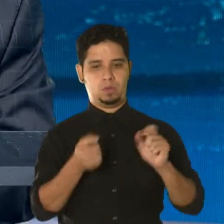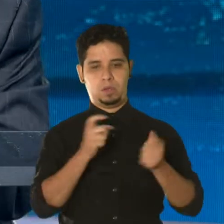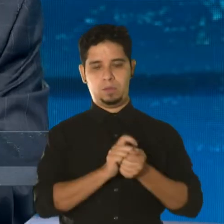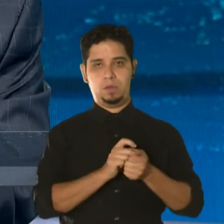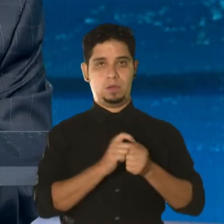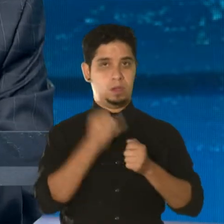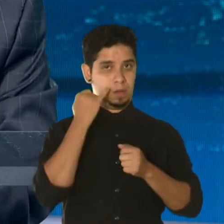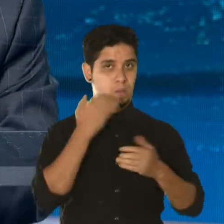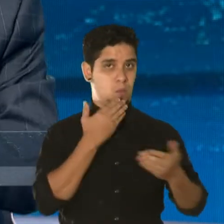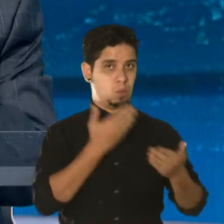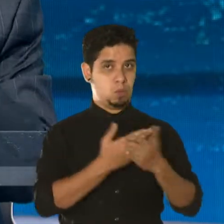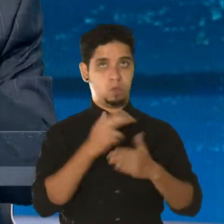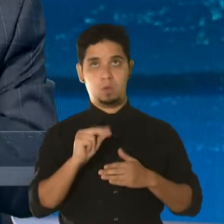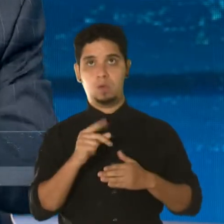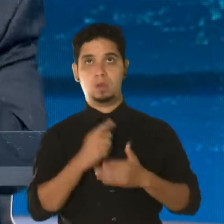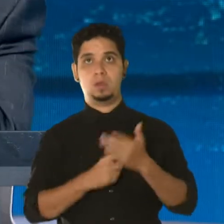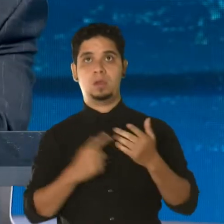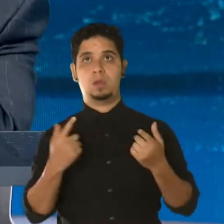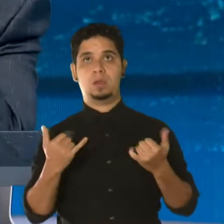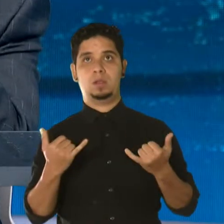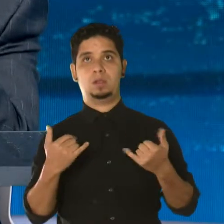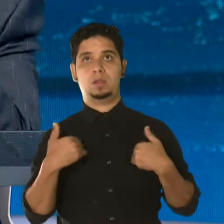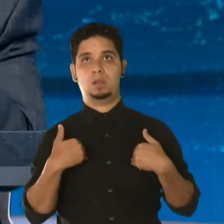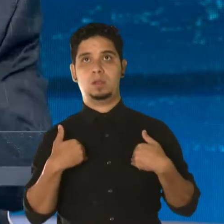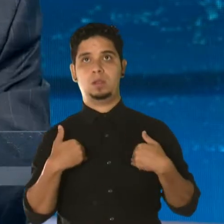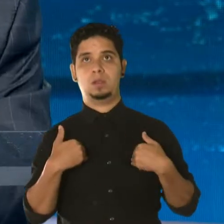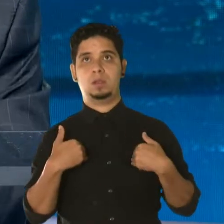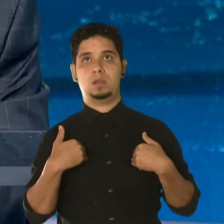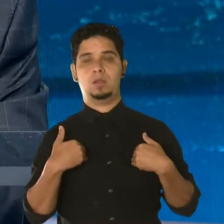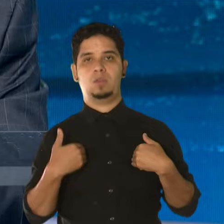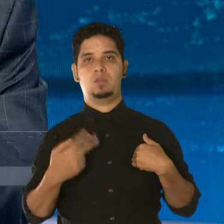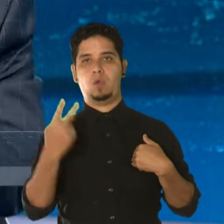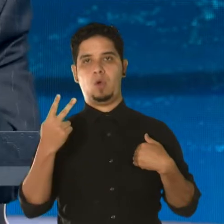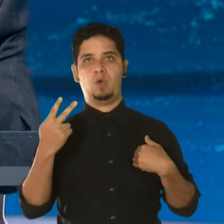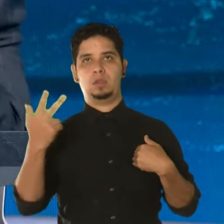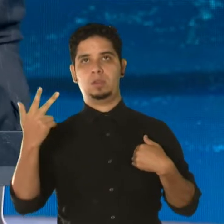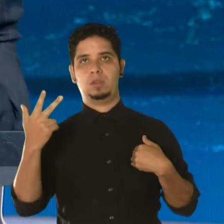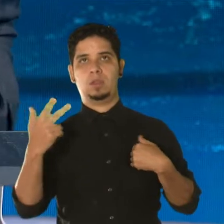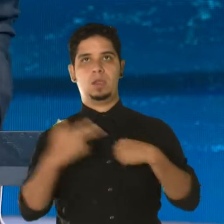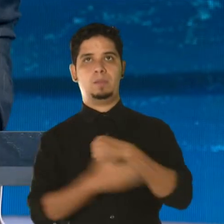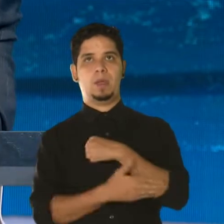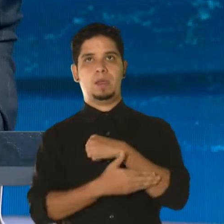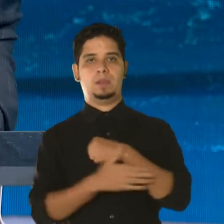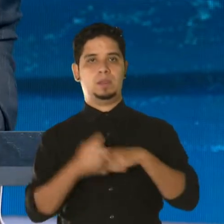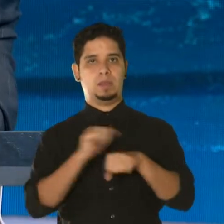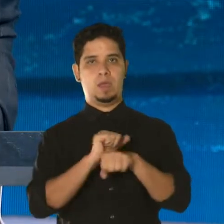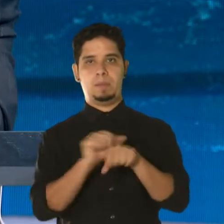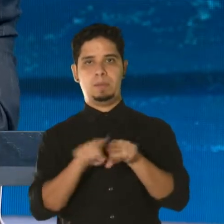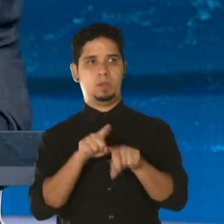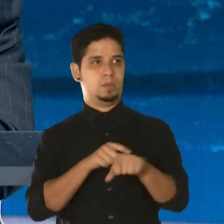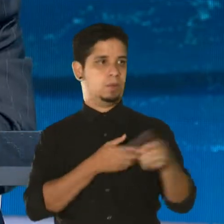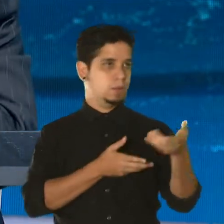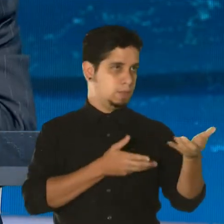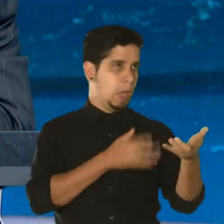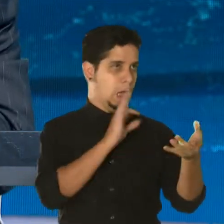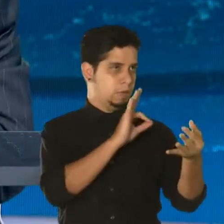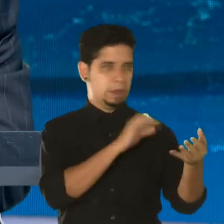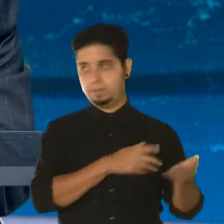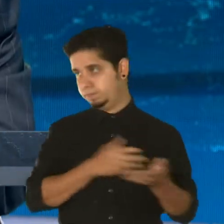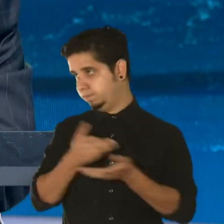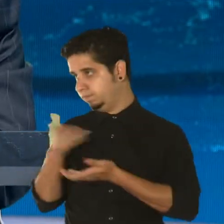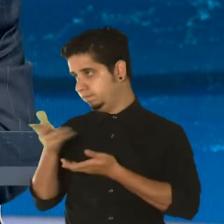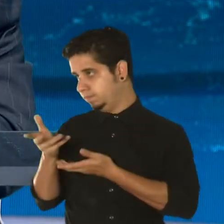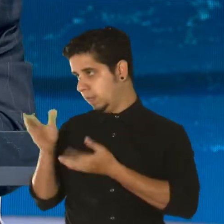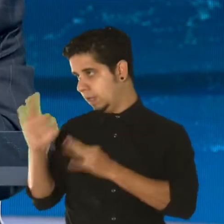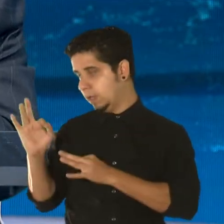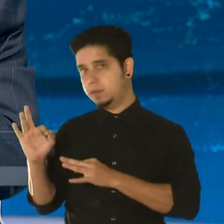si es efectivo, sino que ahora yo tenía 2 y 3 países desde mi casa trabajando con ellos a la misma vez. ¿Verdad? Entonces, eso es un